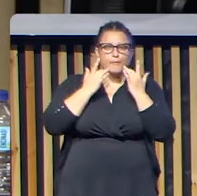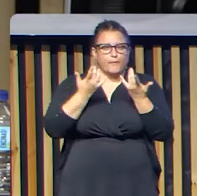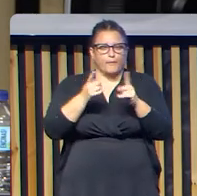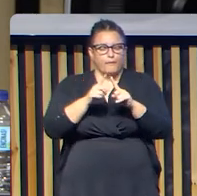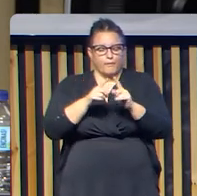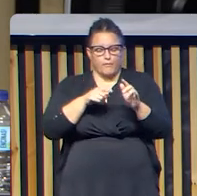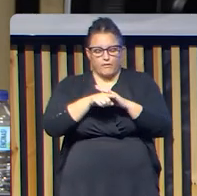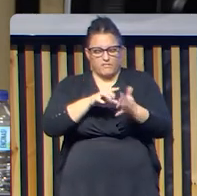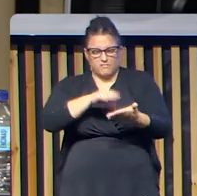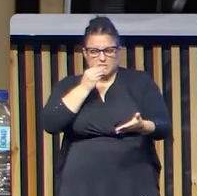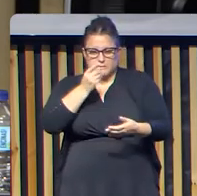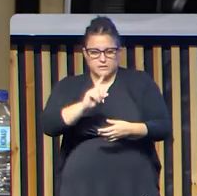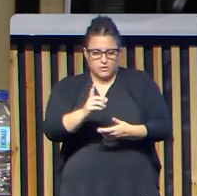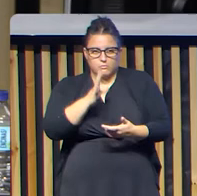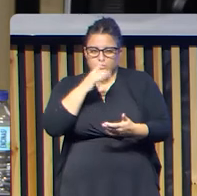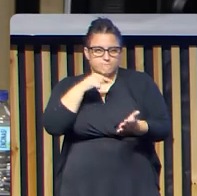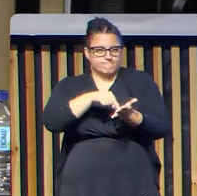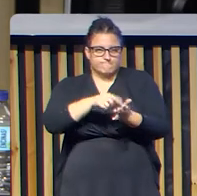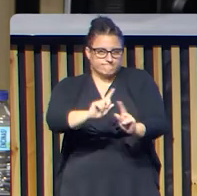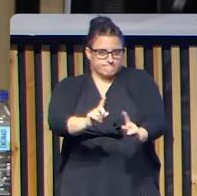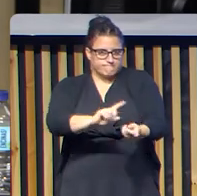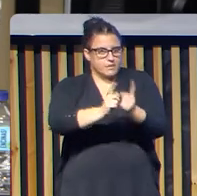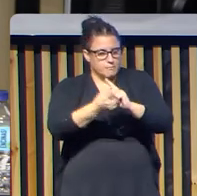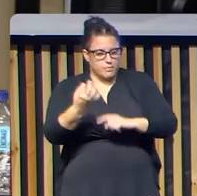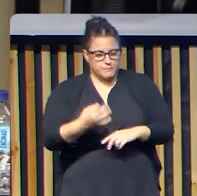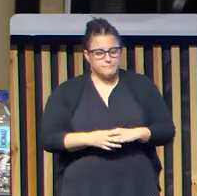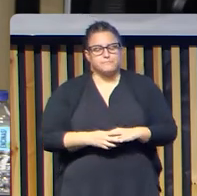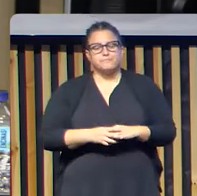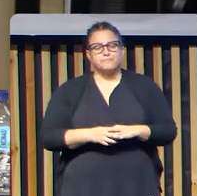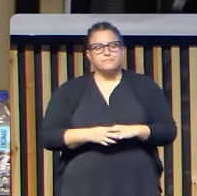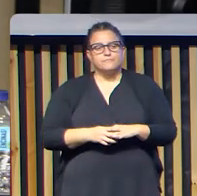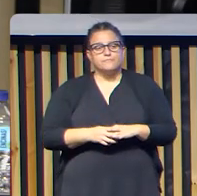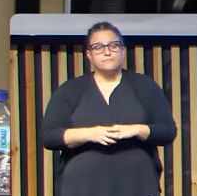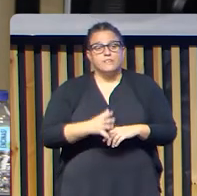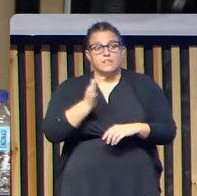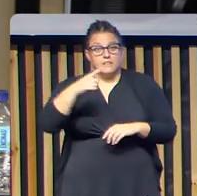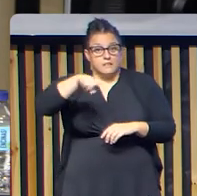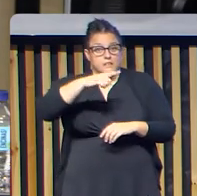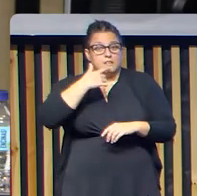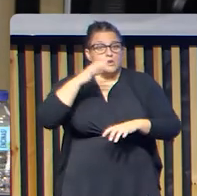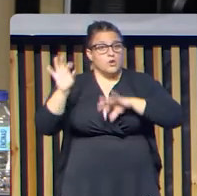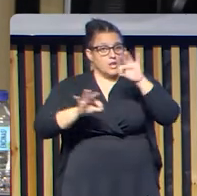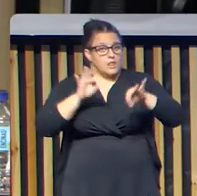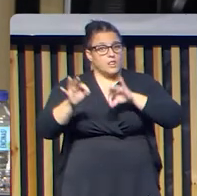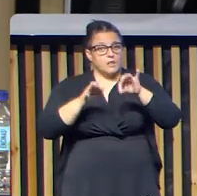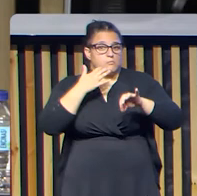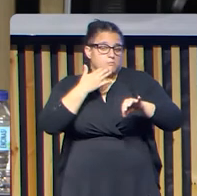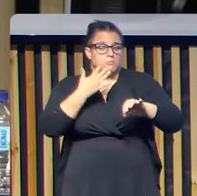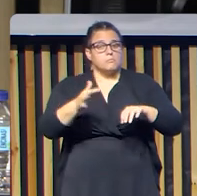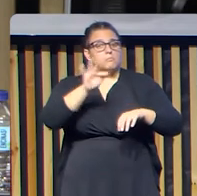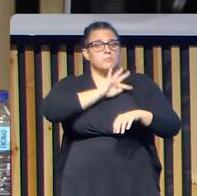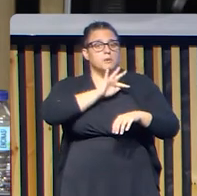desplegable aquello no podía continuar siendo así y de hecho ellos organizan premios a